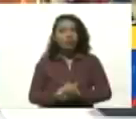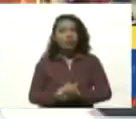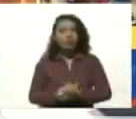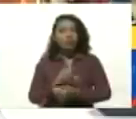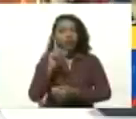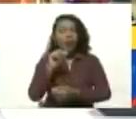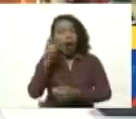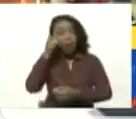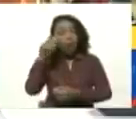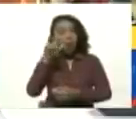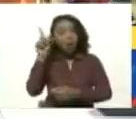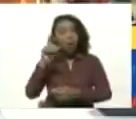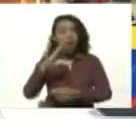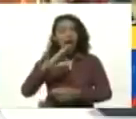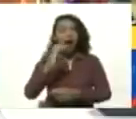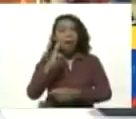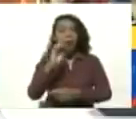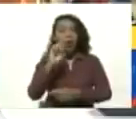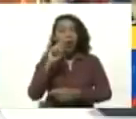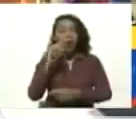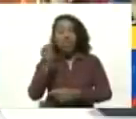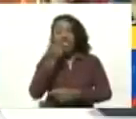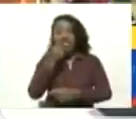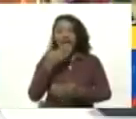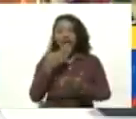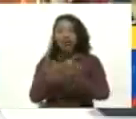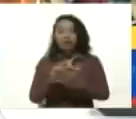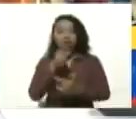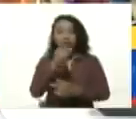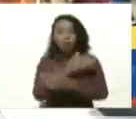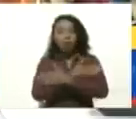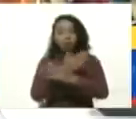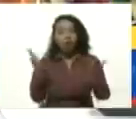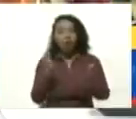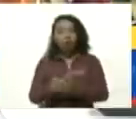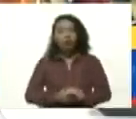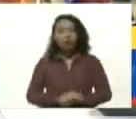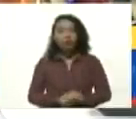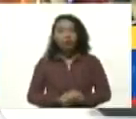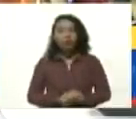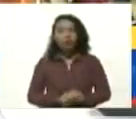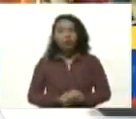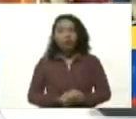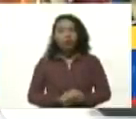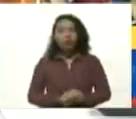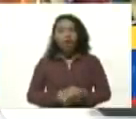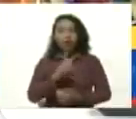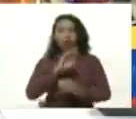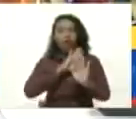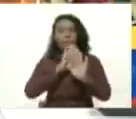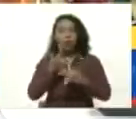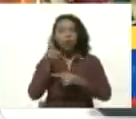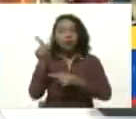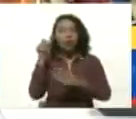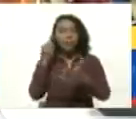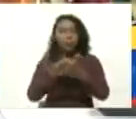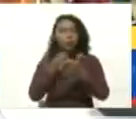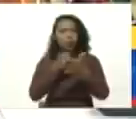incluyendo al pueblo de Cabo Verde, nuestro agradecimiento por su solidaridad y su apoyo en esta